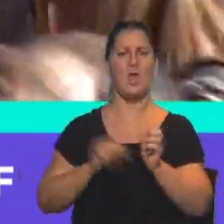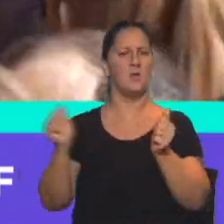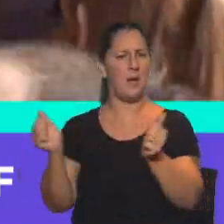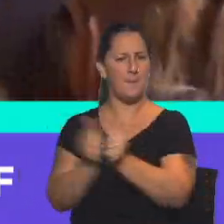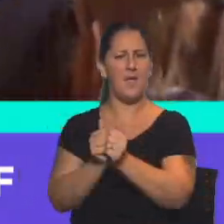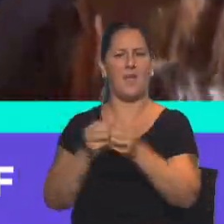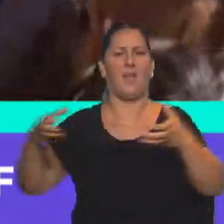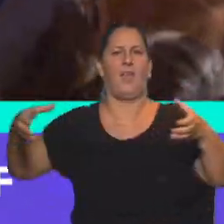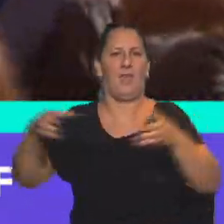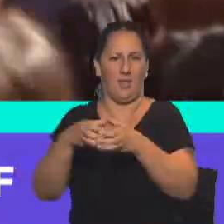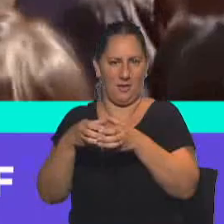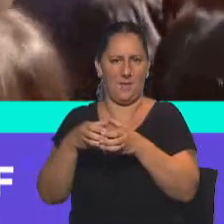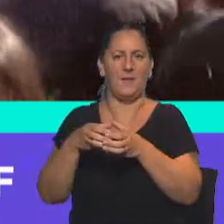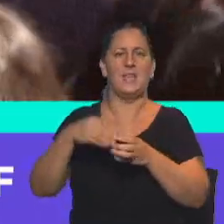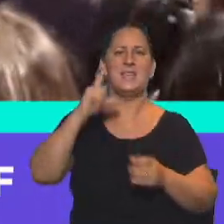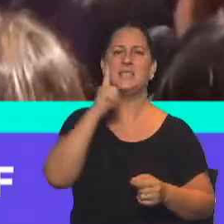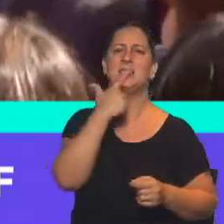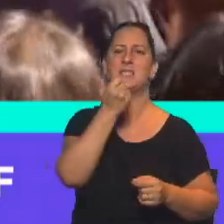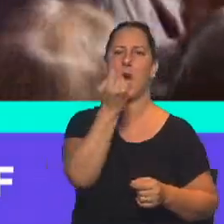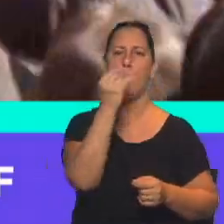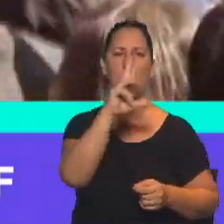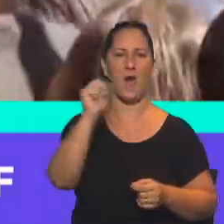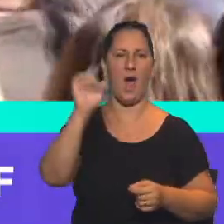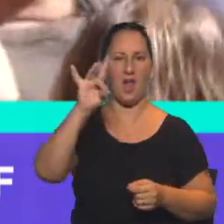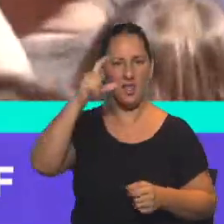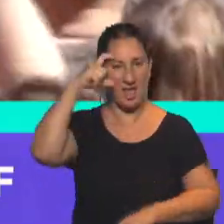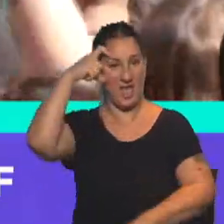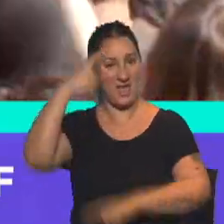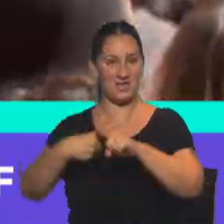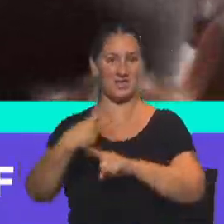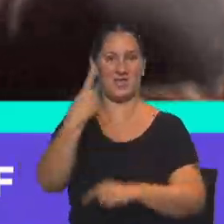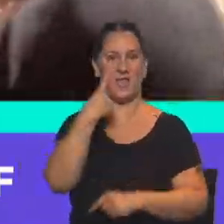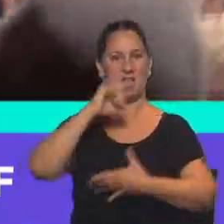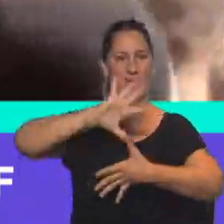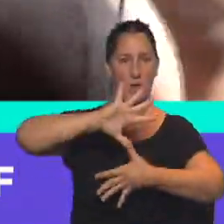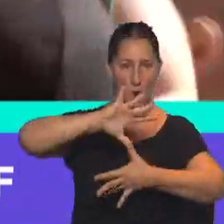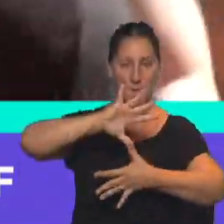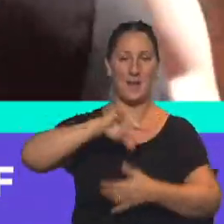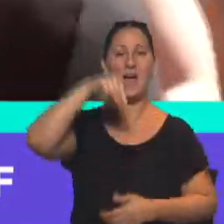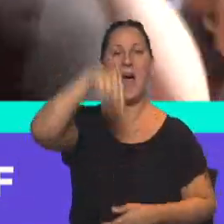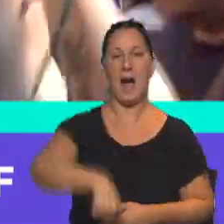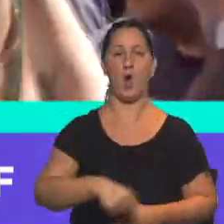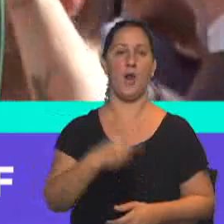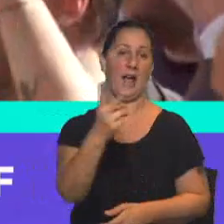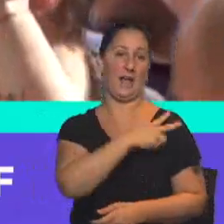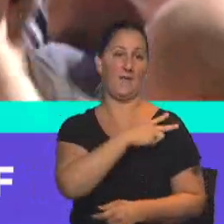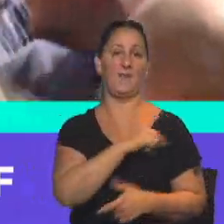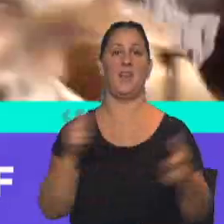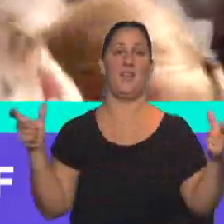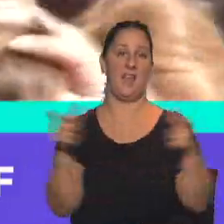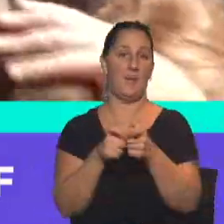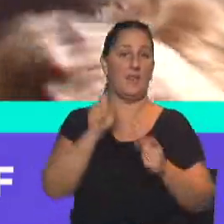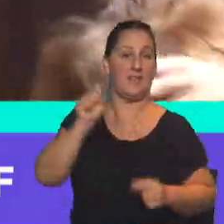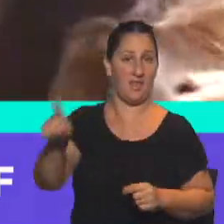parte de su gabinete. Vemos también a Martín Saurralde, ex intendente de Lomas de Zamora y ahora jefe de gabinete de Kicillof,